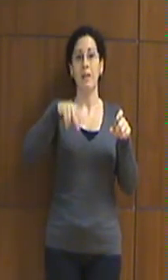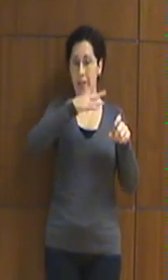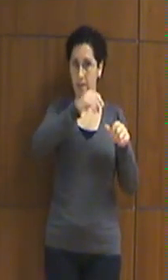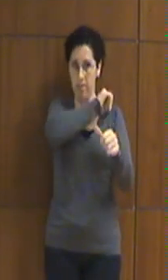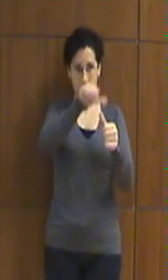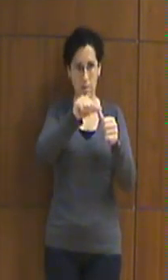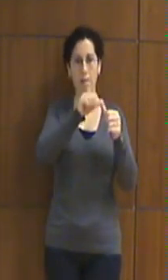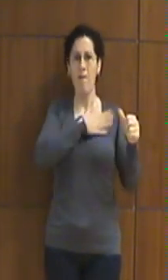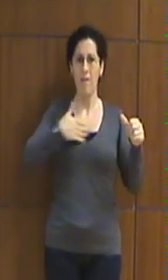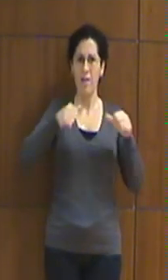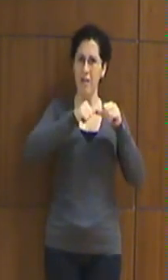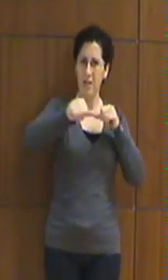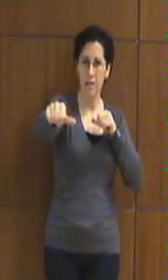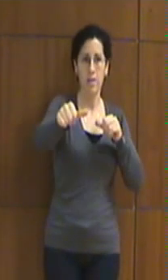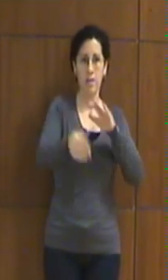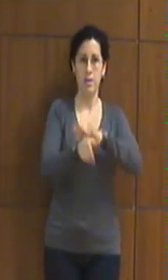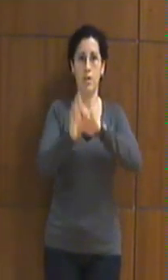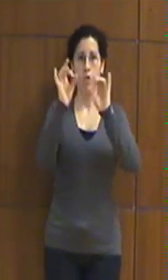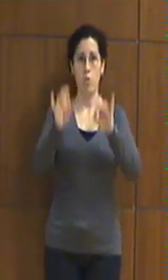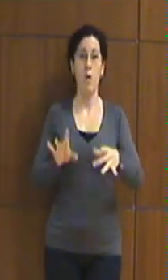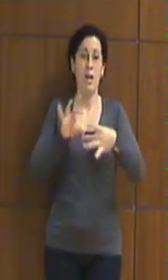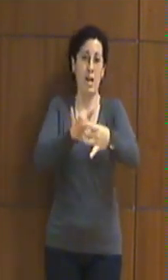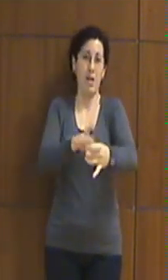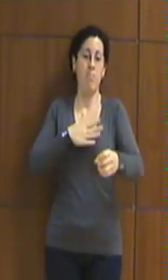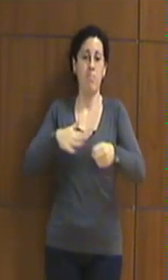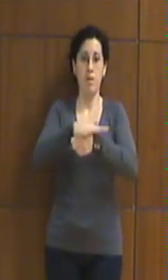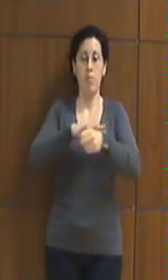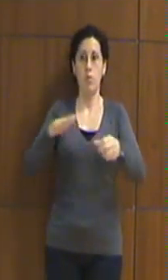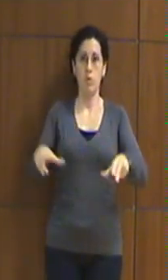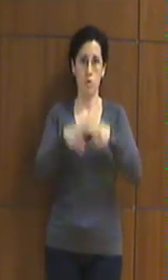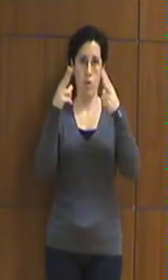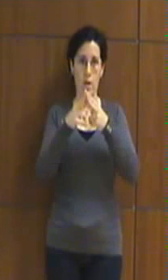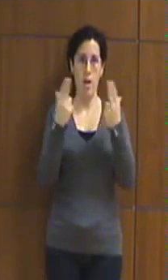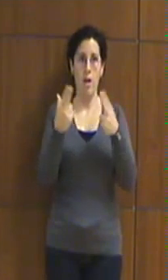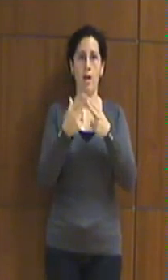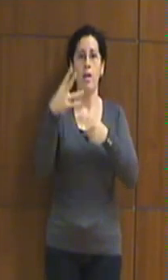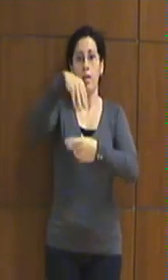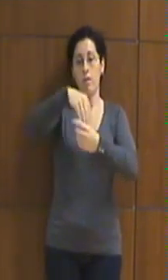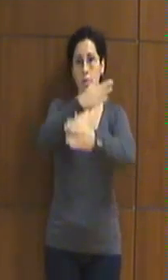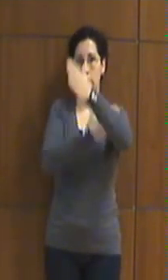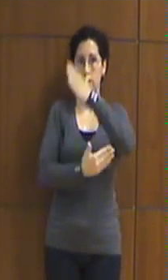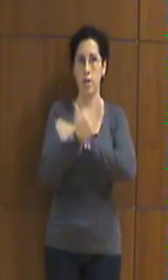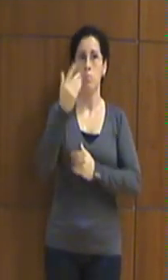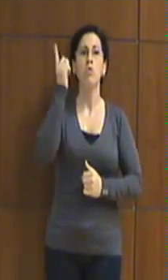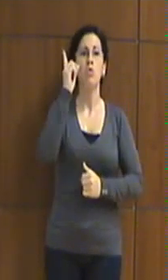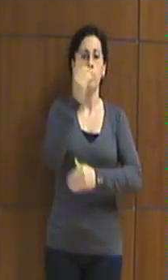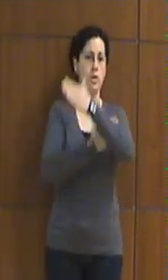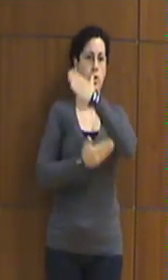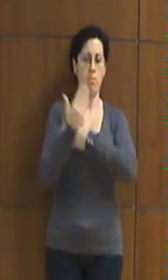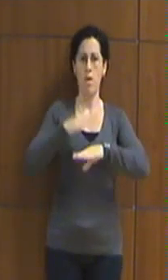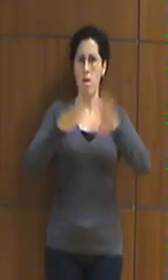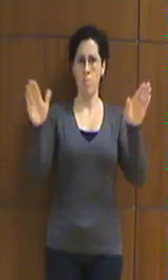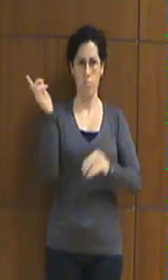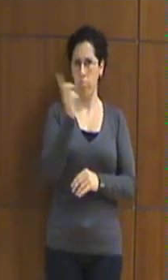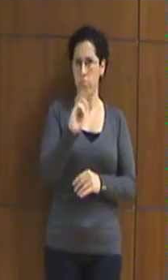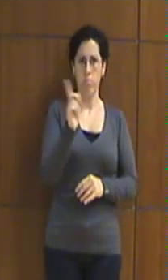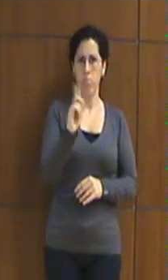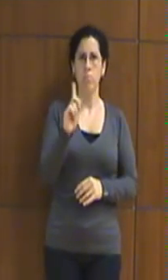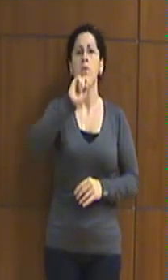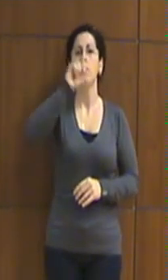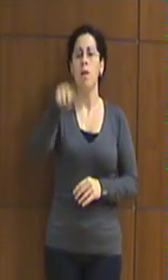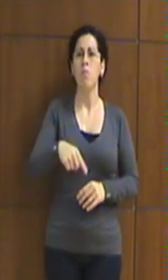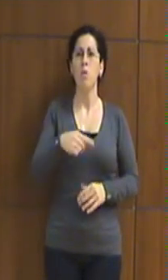siga siendo el referente de lo social en este país, de la discapacidad, y no solo la discapacidad, sino todos los temas